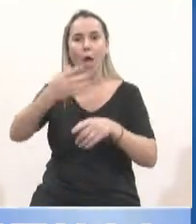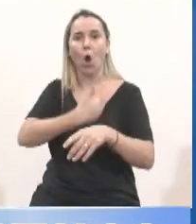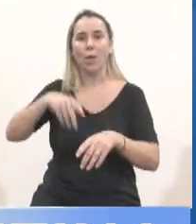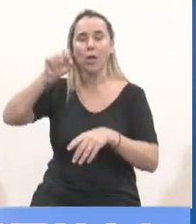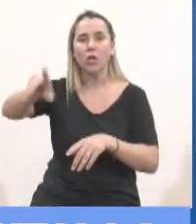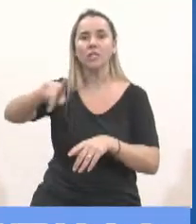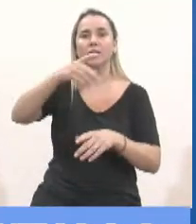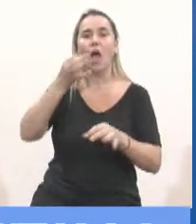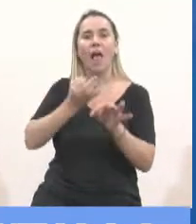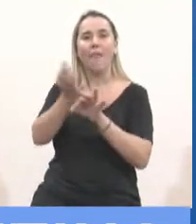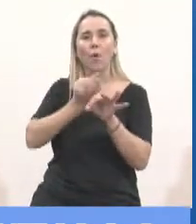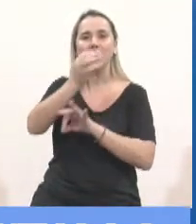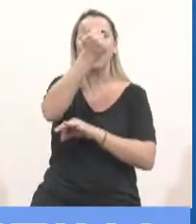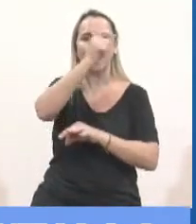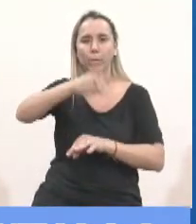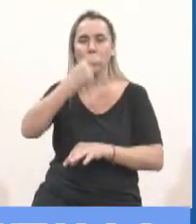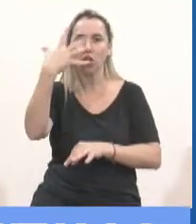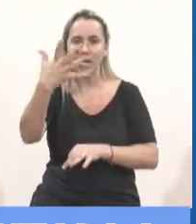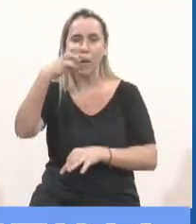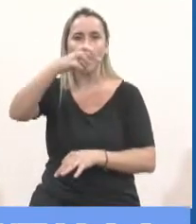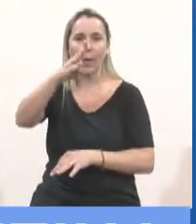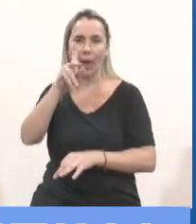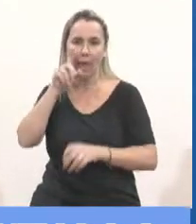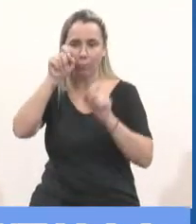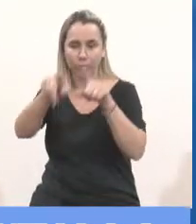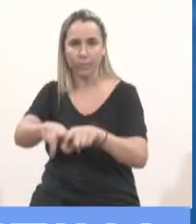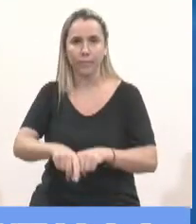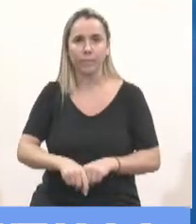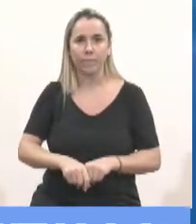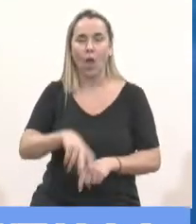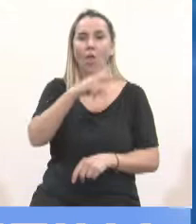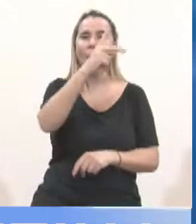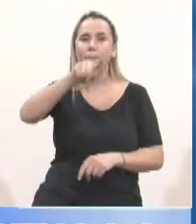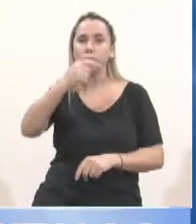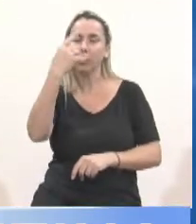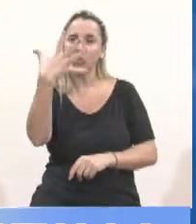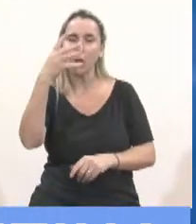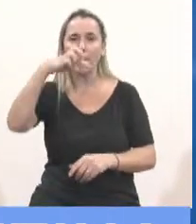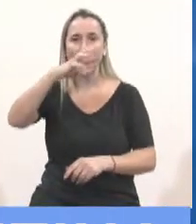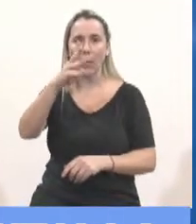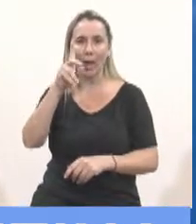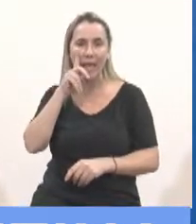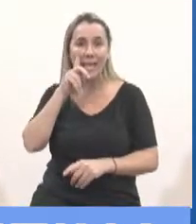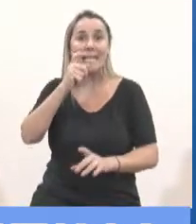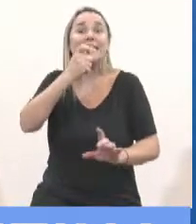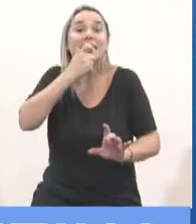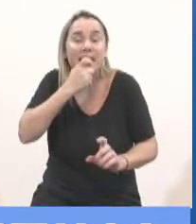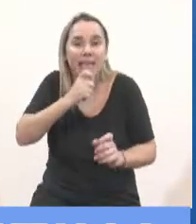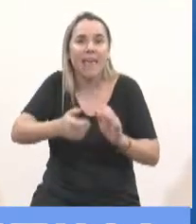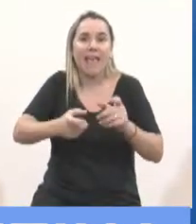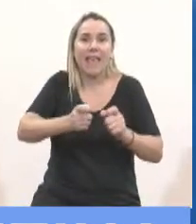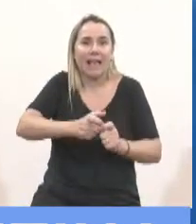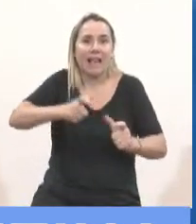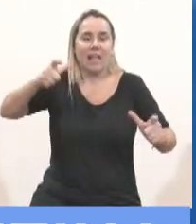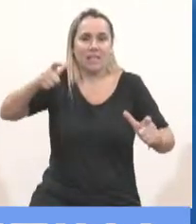prácticamente a 6.5 la educación. 6.5 del PBI. Y decía 2.5 del PBI si crecemos. Eso